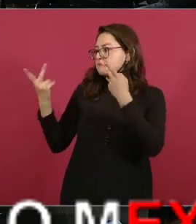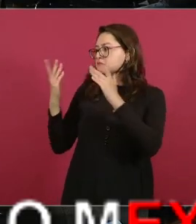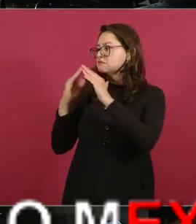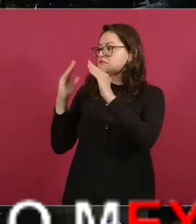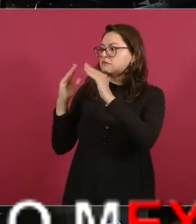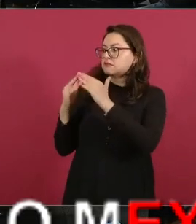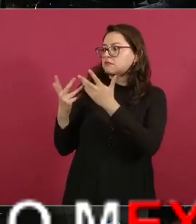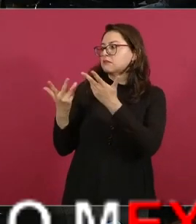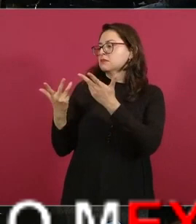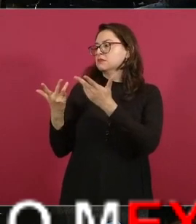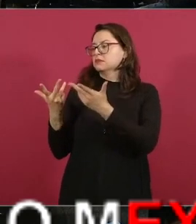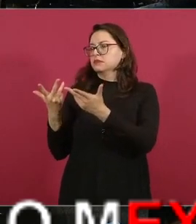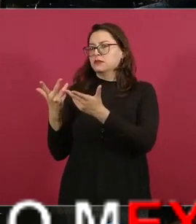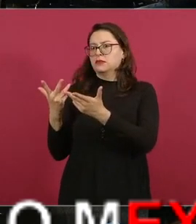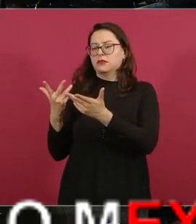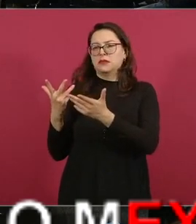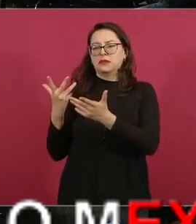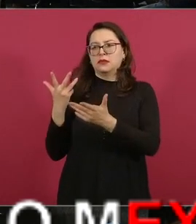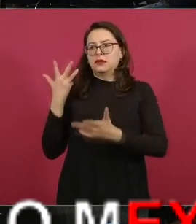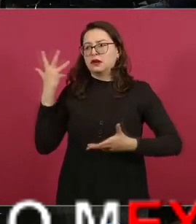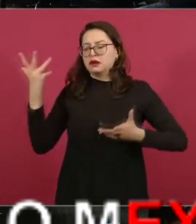ni